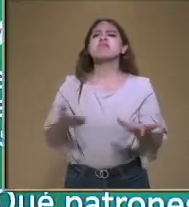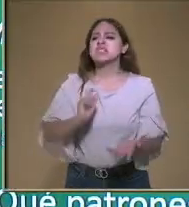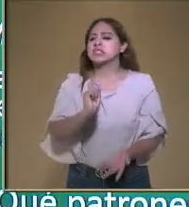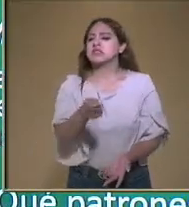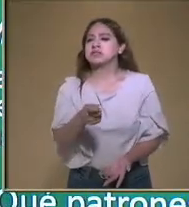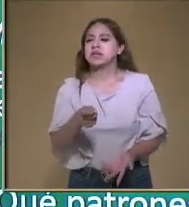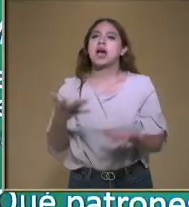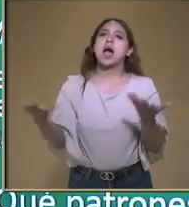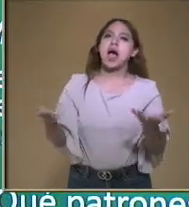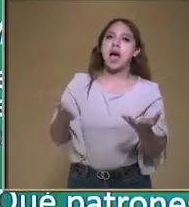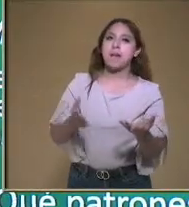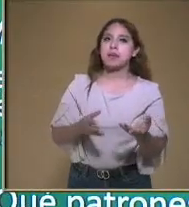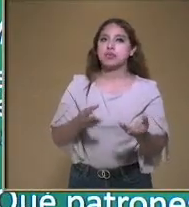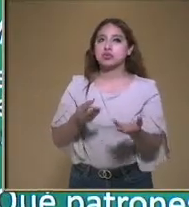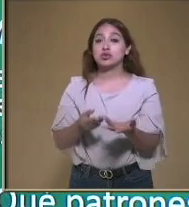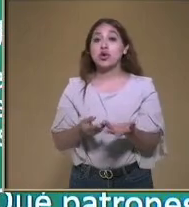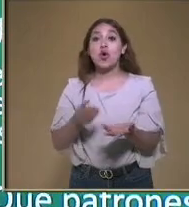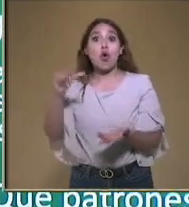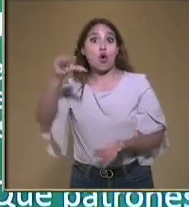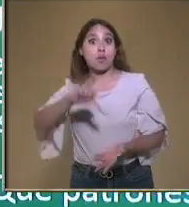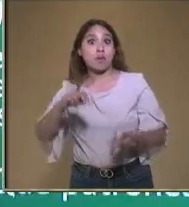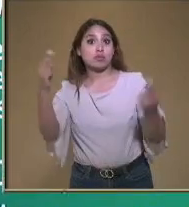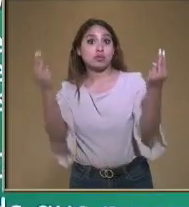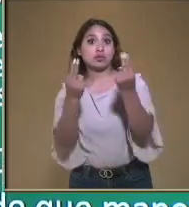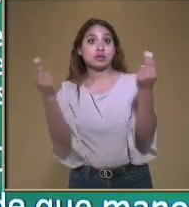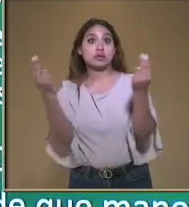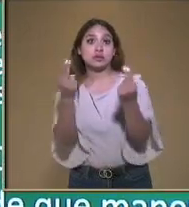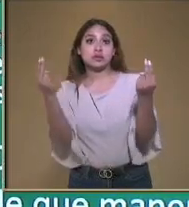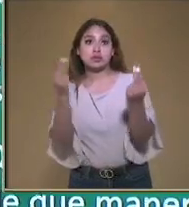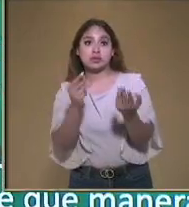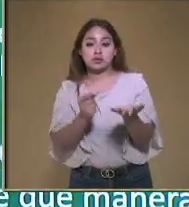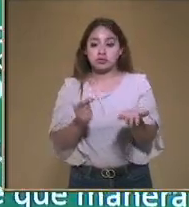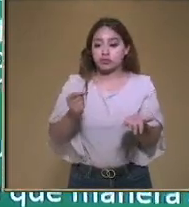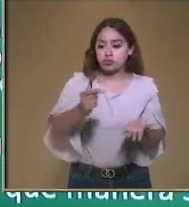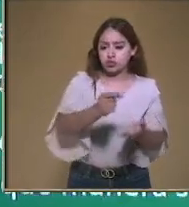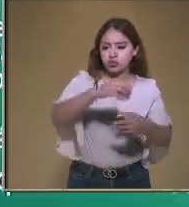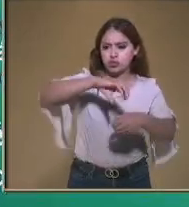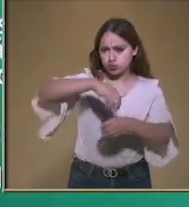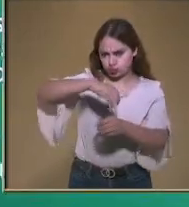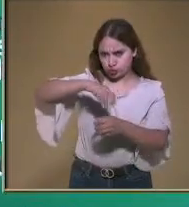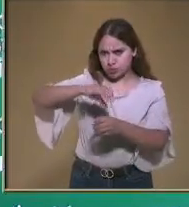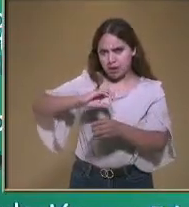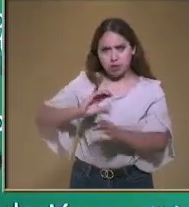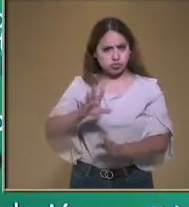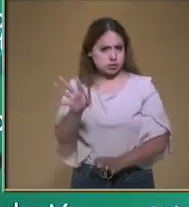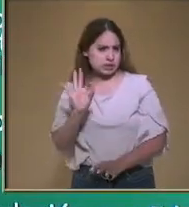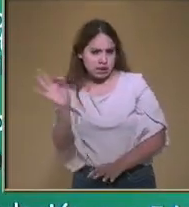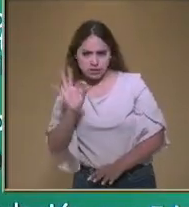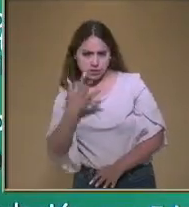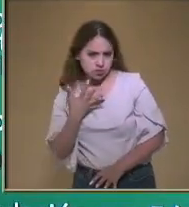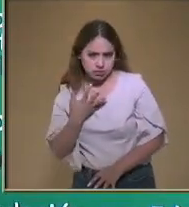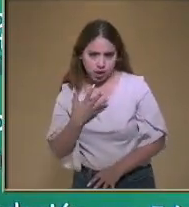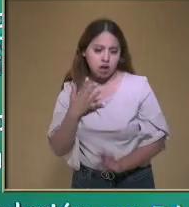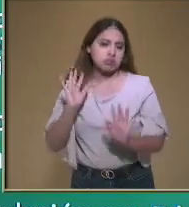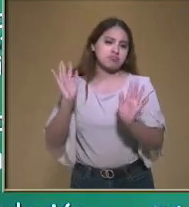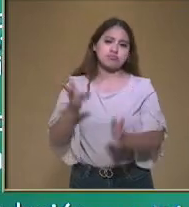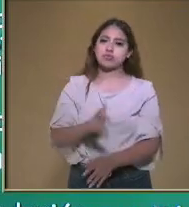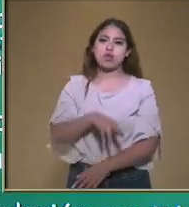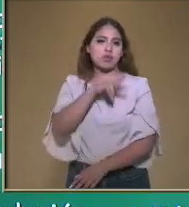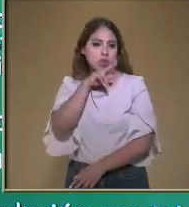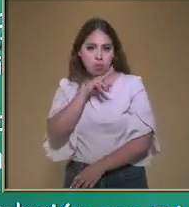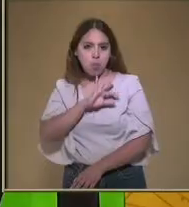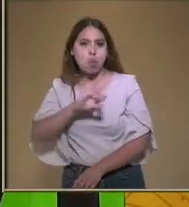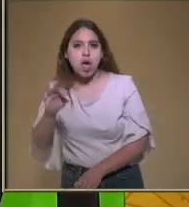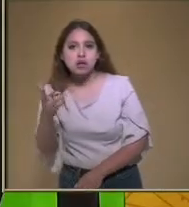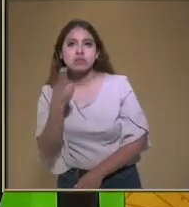profe. Vamos a ocupar el día de hoy las taparroscas. Si no tienes tú ahí en casita, podemos utilizar también lo que son